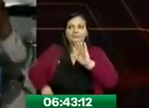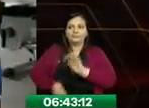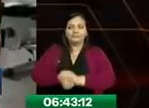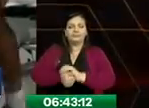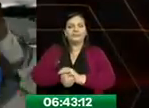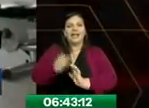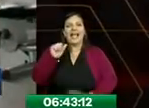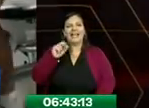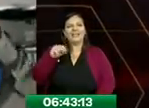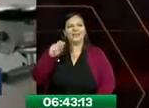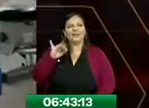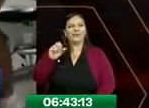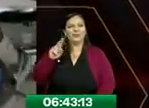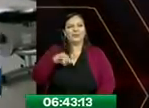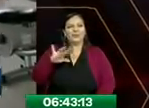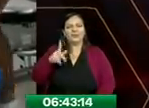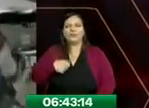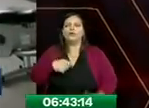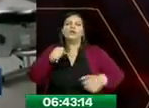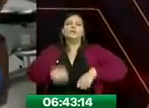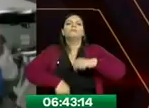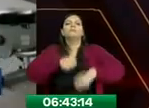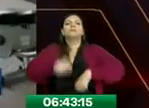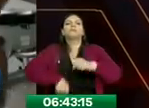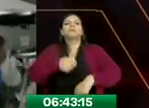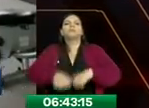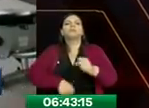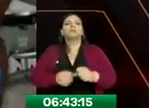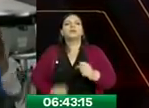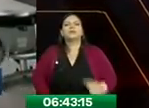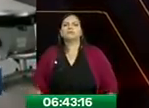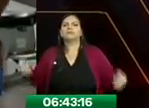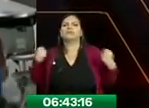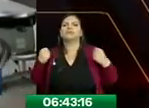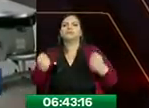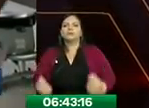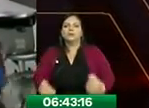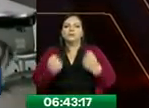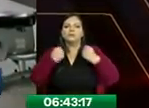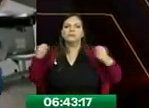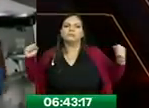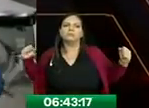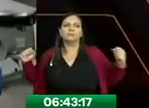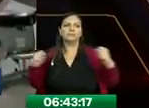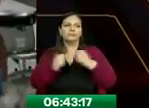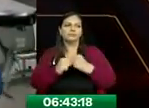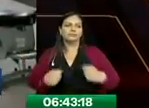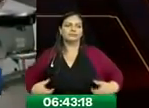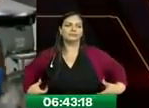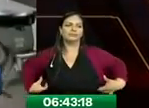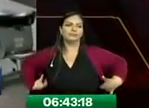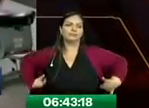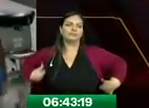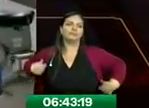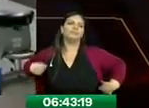domicilio. Impulsa la campaña a quedarse todos en casa. Y vamos, que los futbolistas tienen que, o deben estar, no,